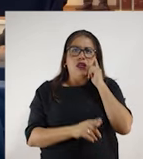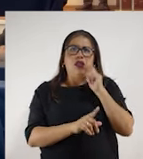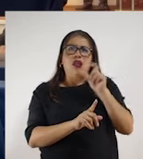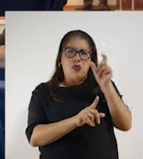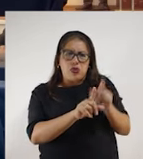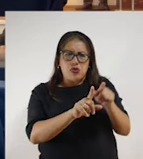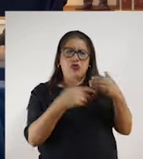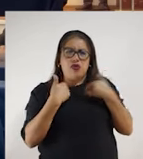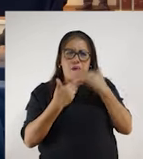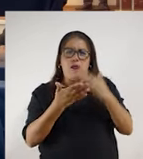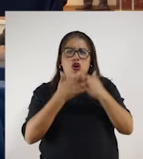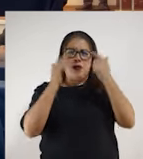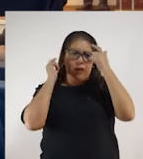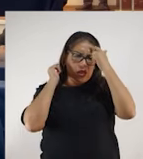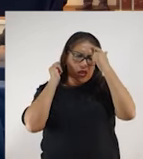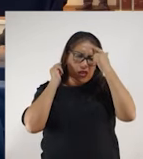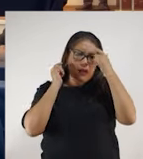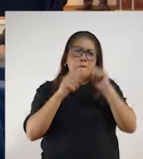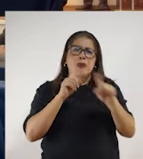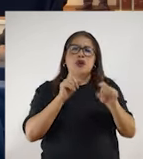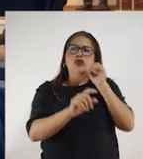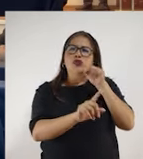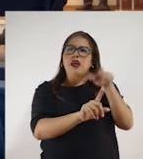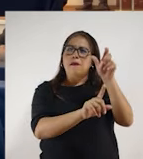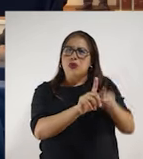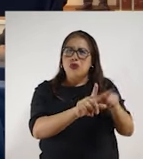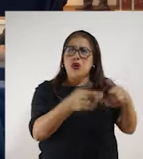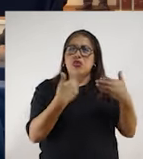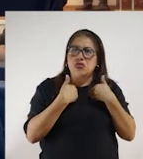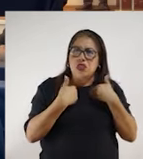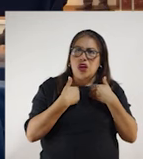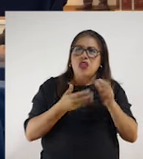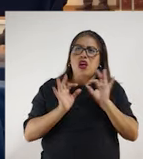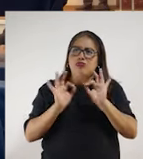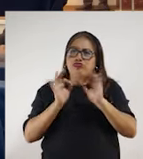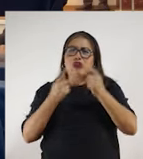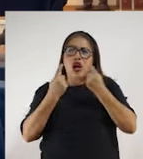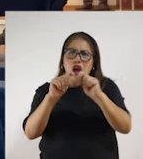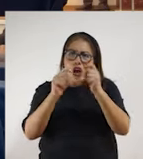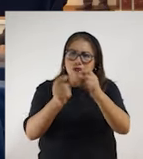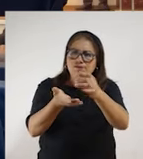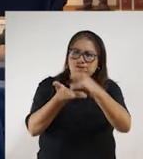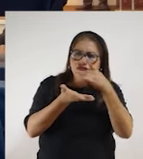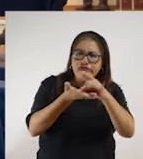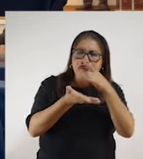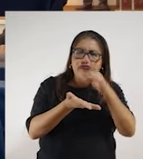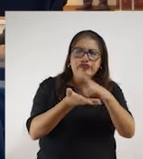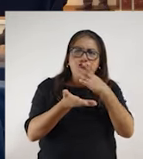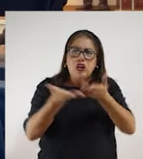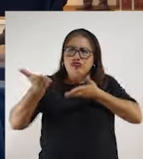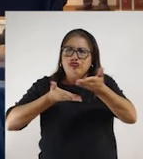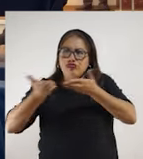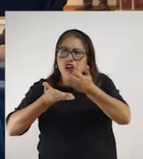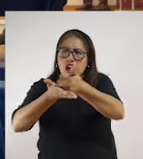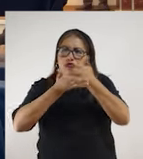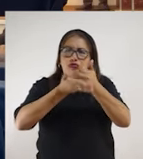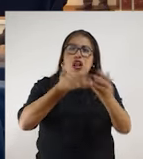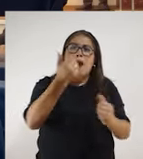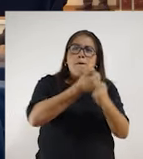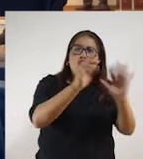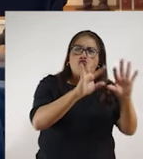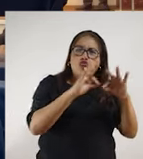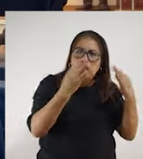una persona con esquizofrenia, pero si la persona tiene un adecuado tratamiento, accede a los servicios, tiene el soporte